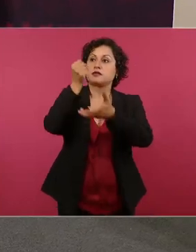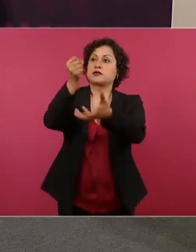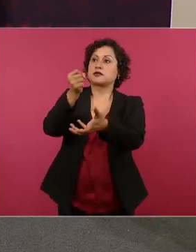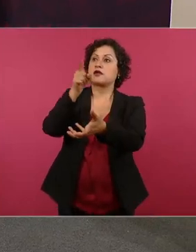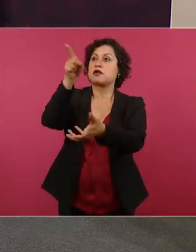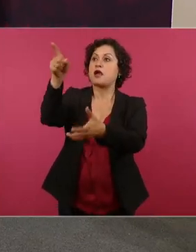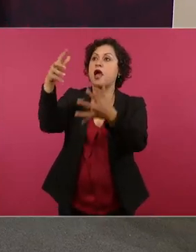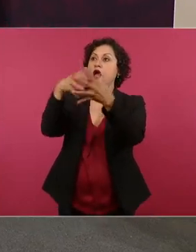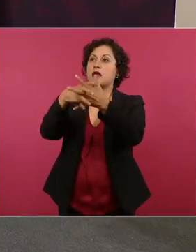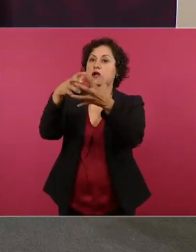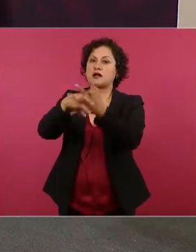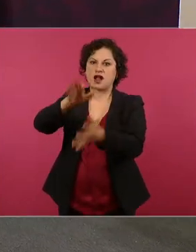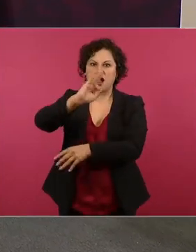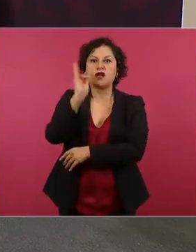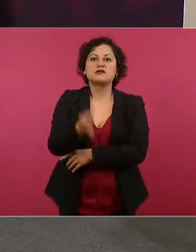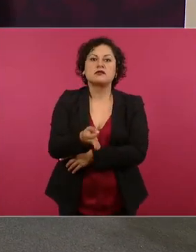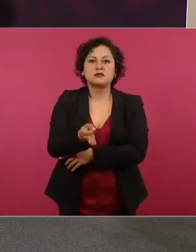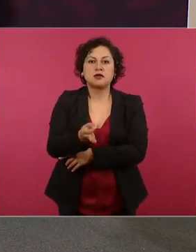y no